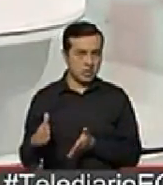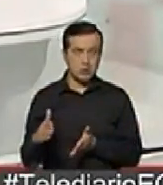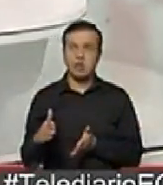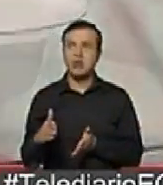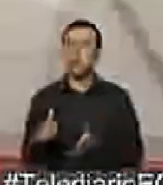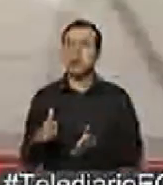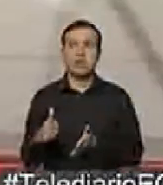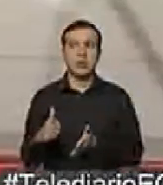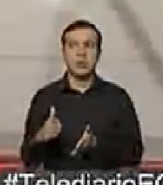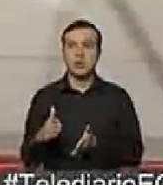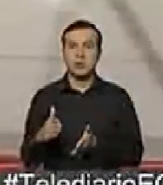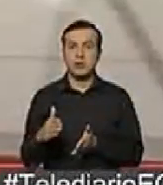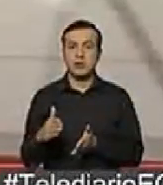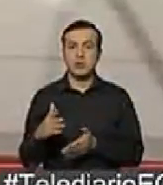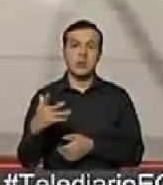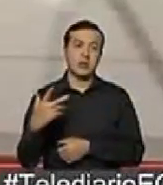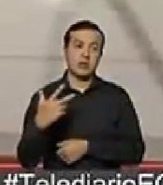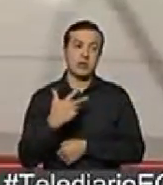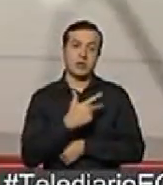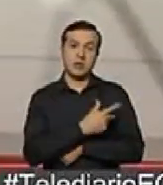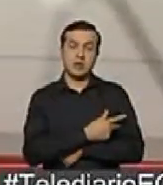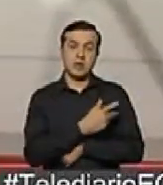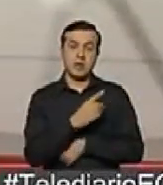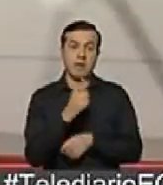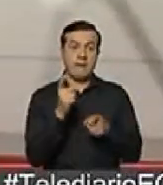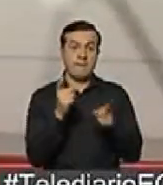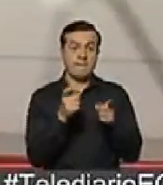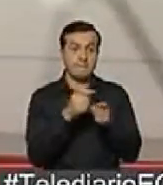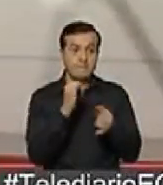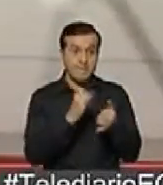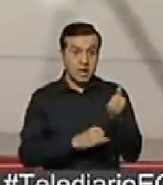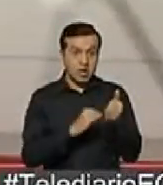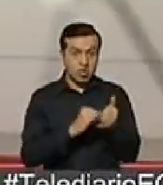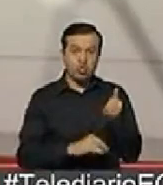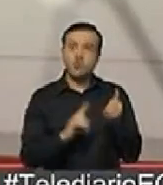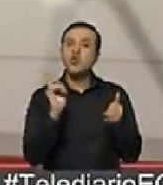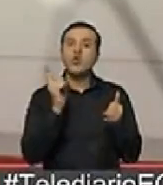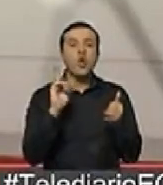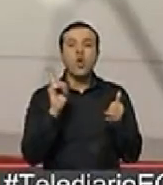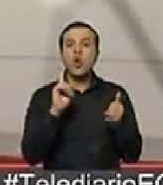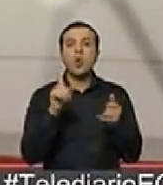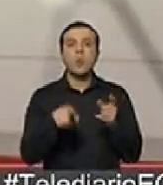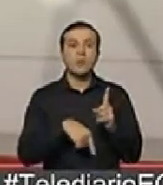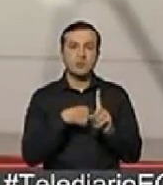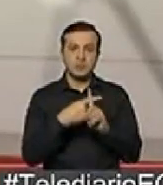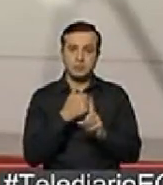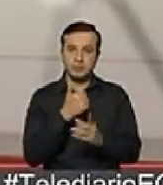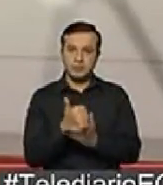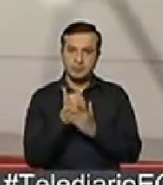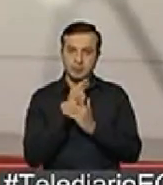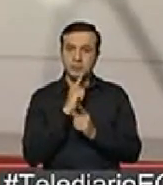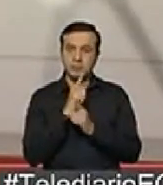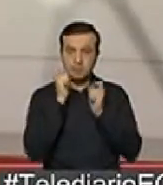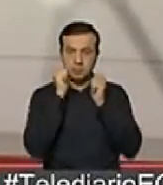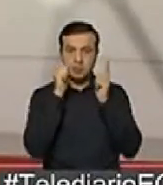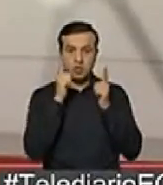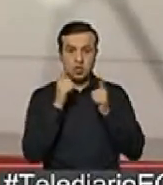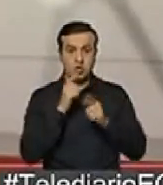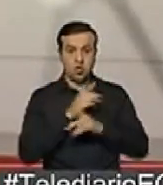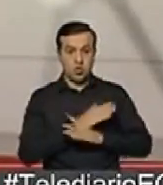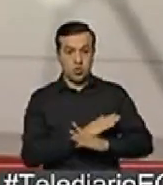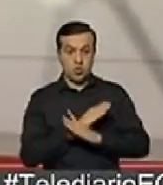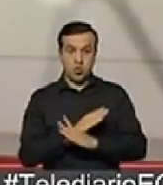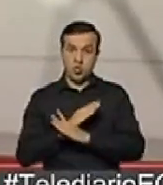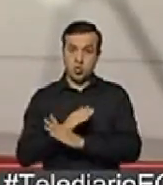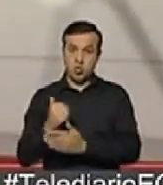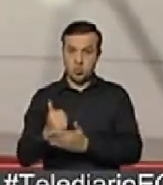es ocasionada con bacterias ni oleofilizados, sino con proteínas que despiertan al sistema inmune